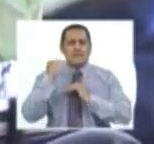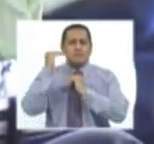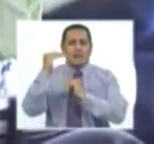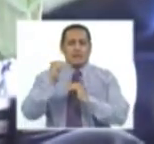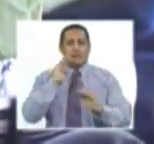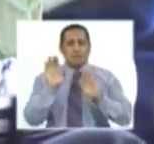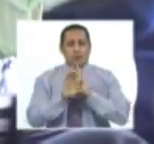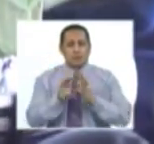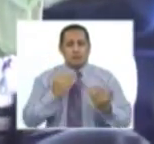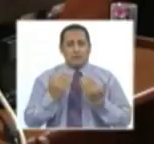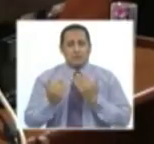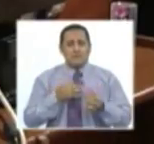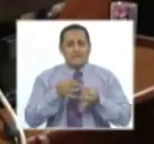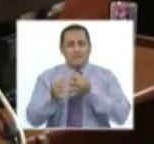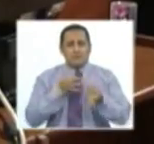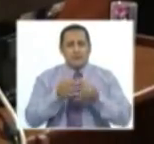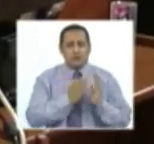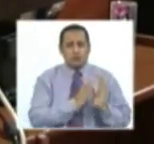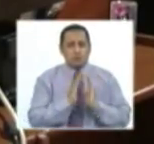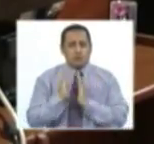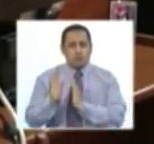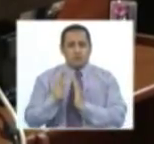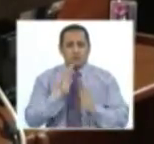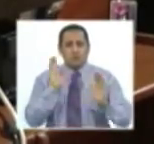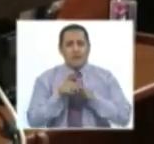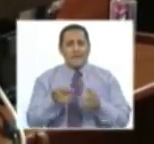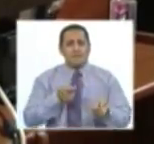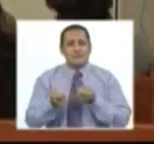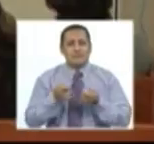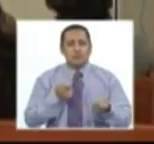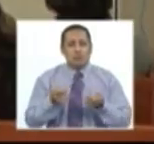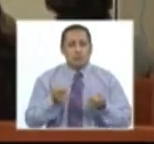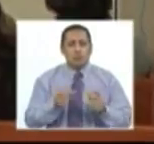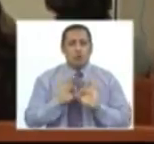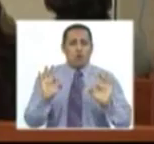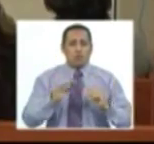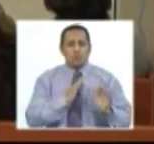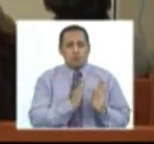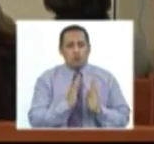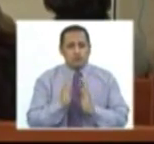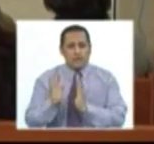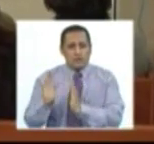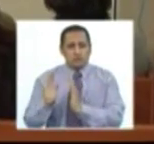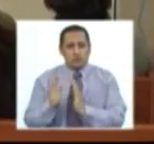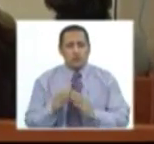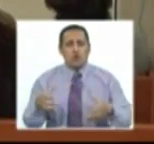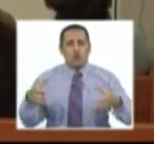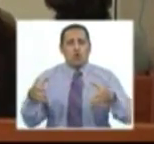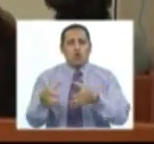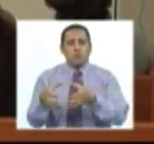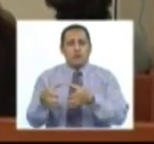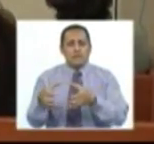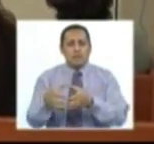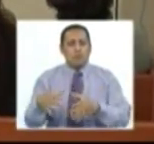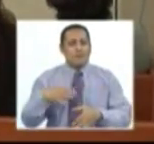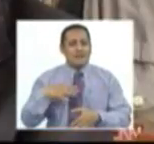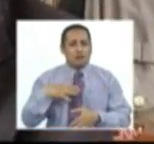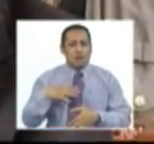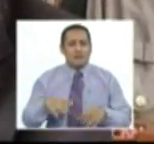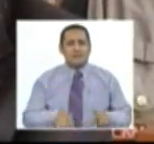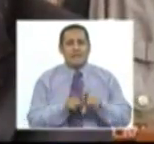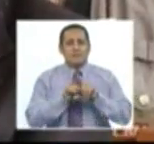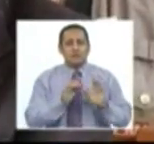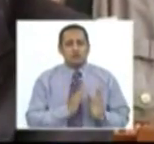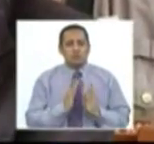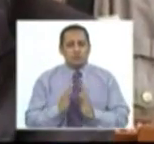de modo que puede hablarse de un debido proceso administrativo, de un debido proceso corporativo o particular, hasta de